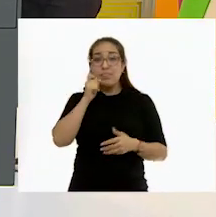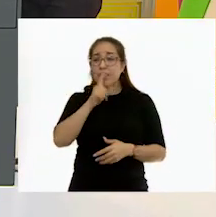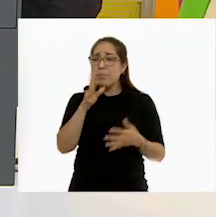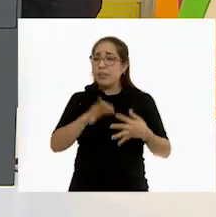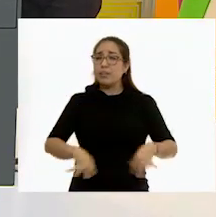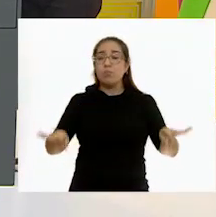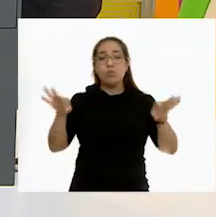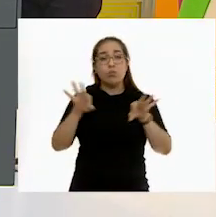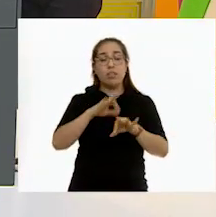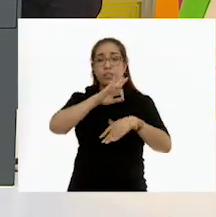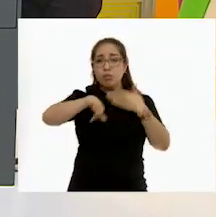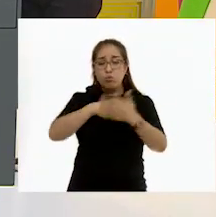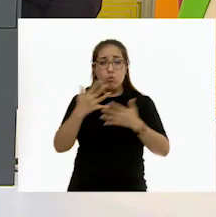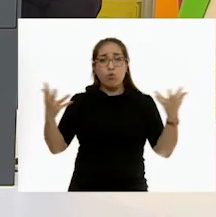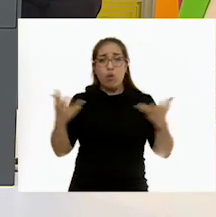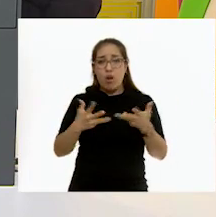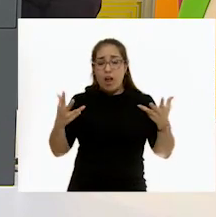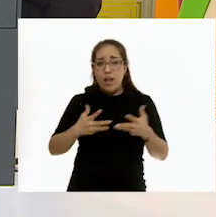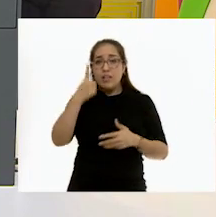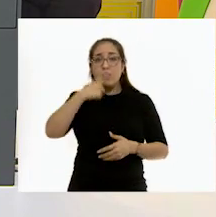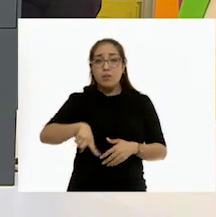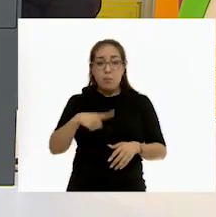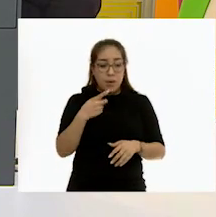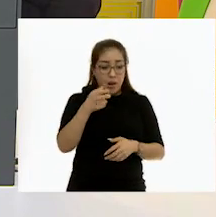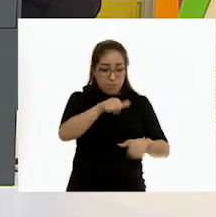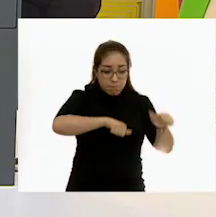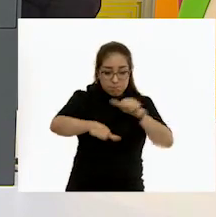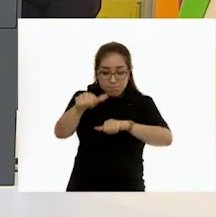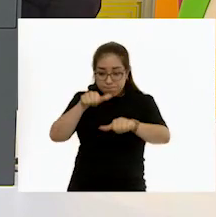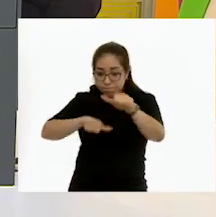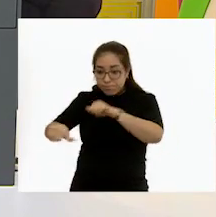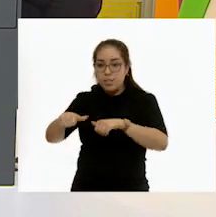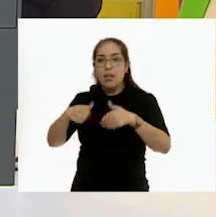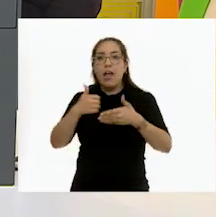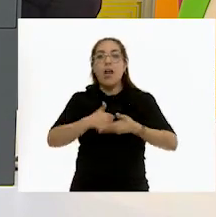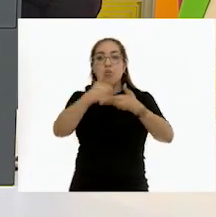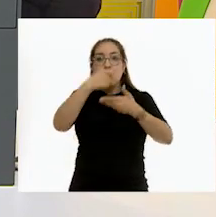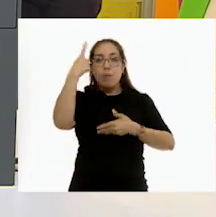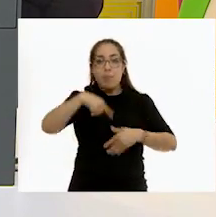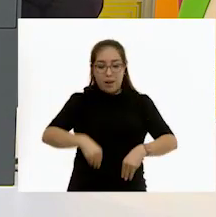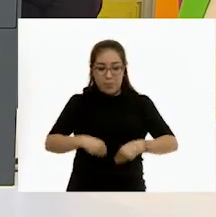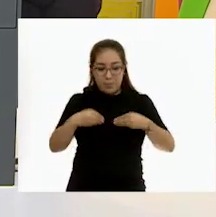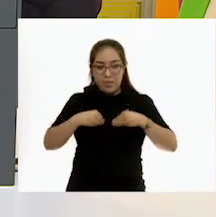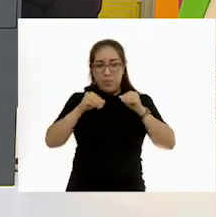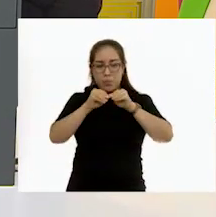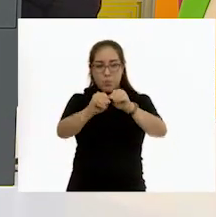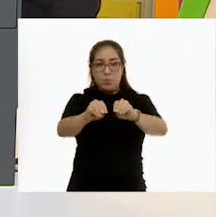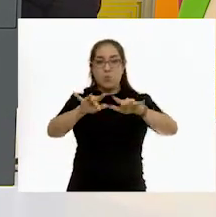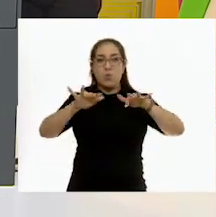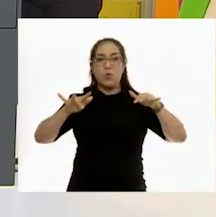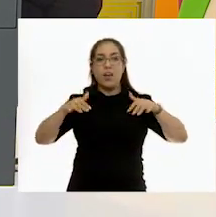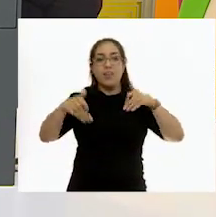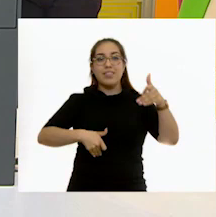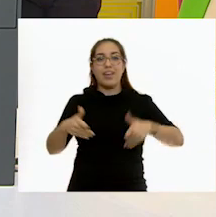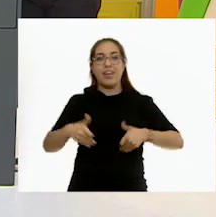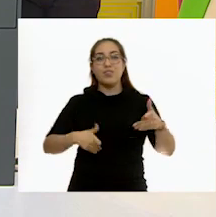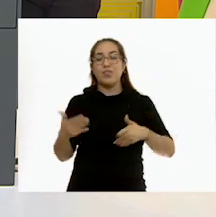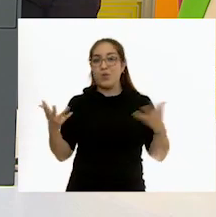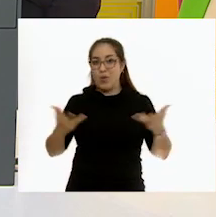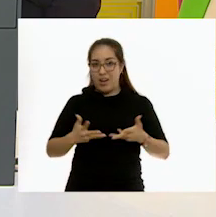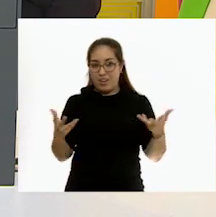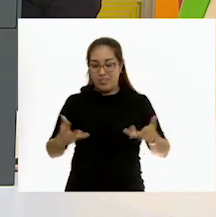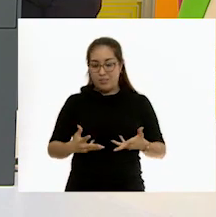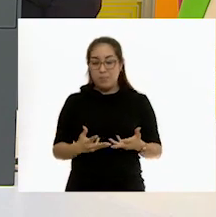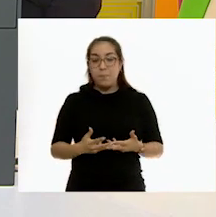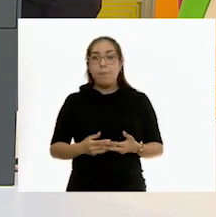muy importante esa parte porque es quien le da vida al lugar donde se representa una obra de teatro.